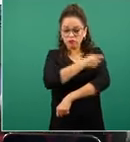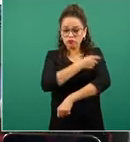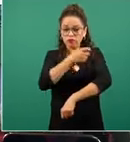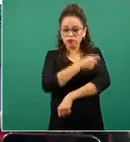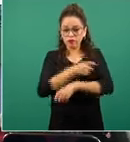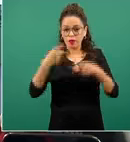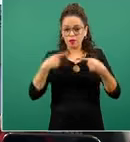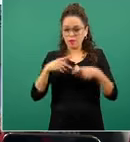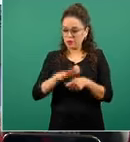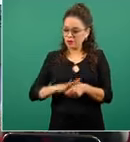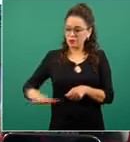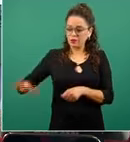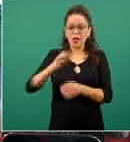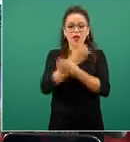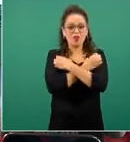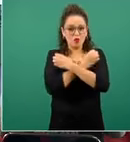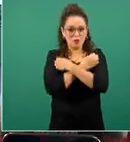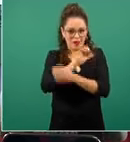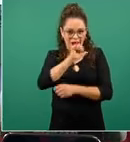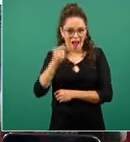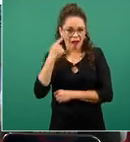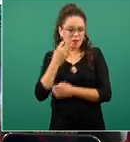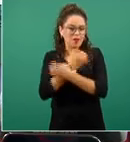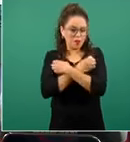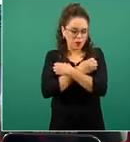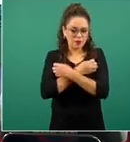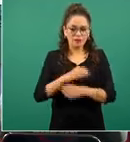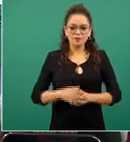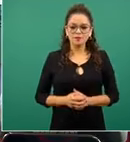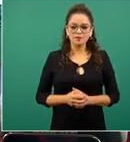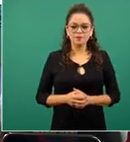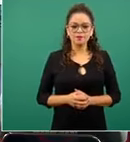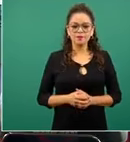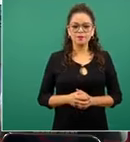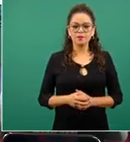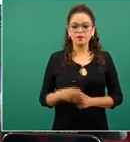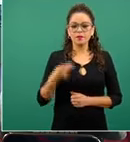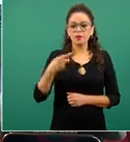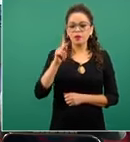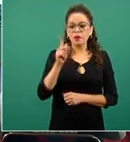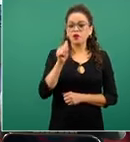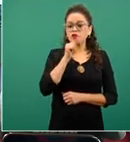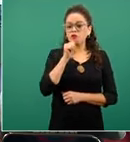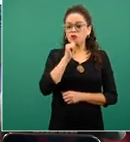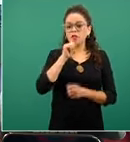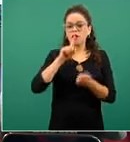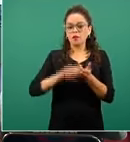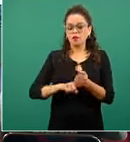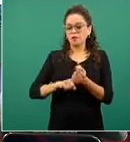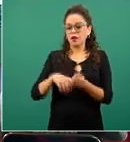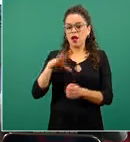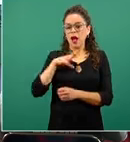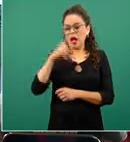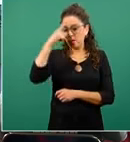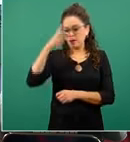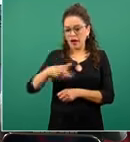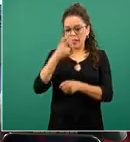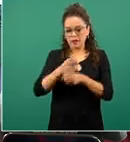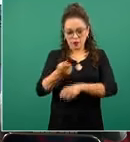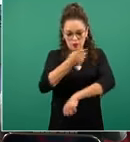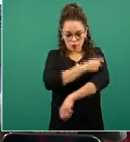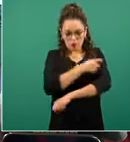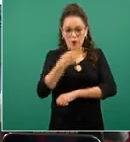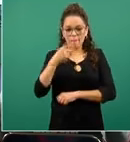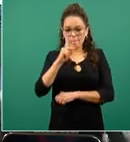no está dentro del parámetro que se definió para efectos de las segundas dosis y de seguros ellos empezarán a